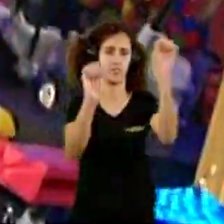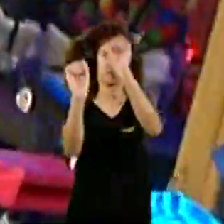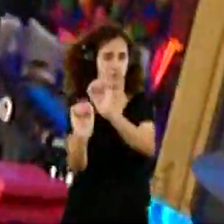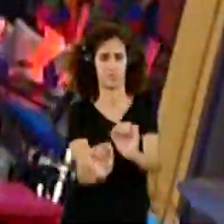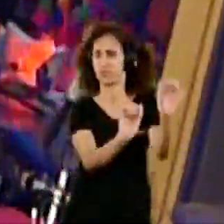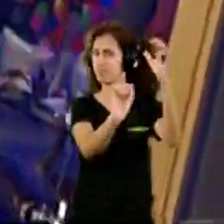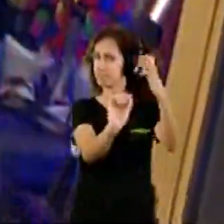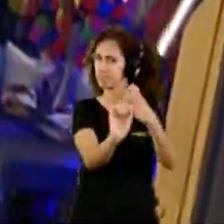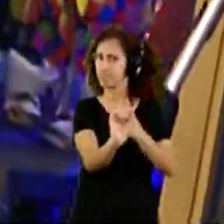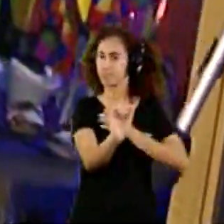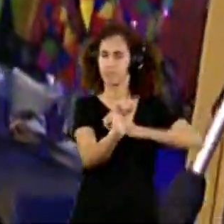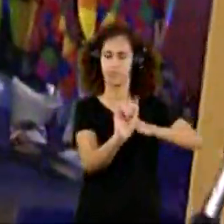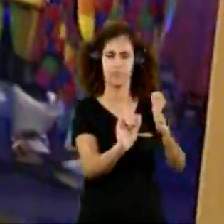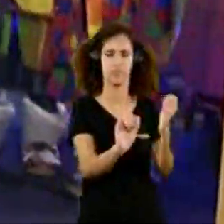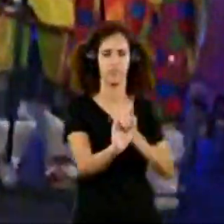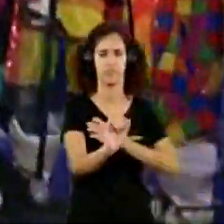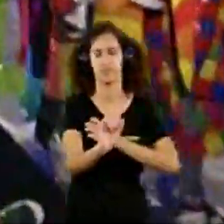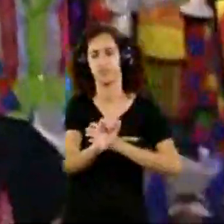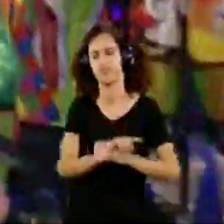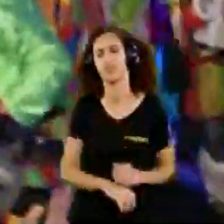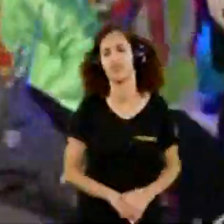Es indefendible.